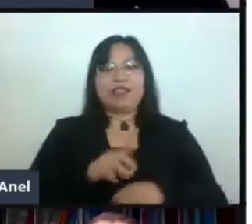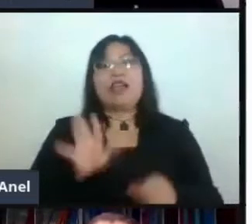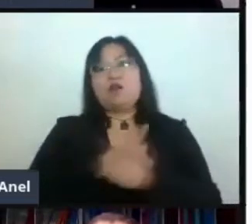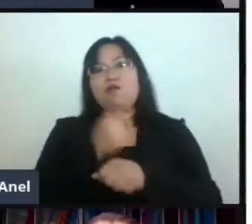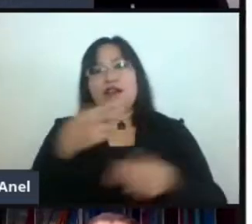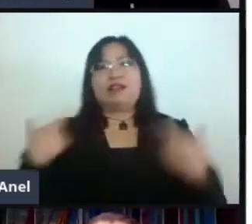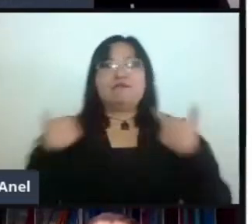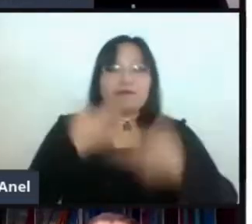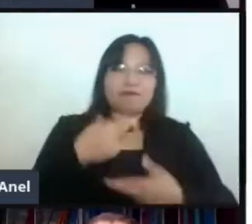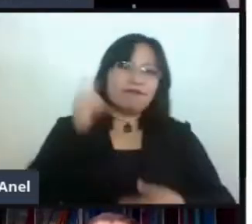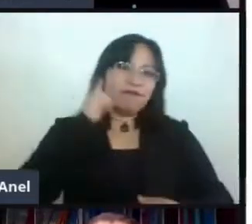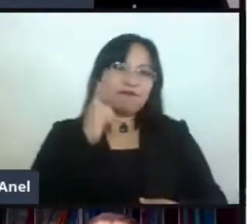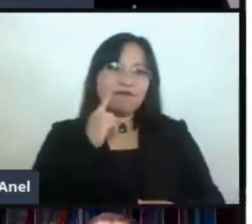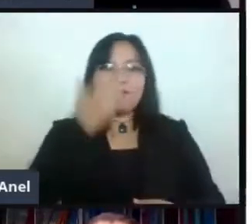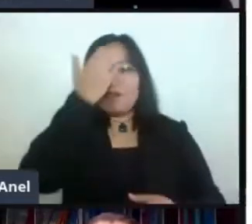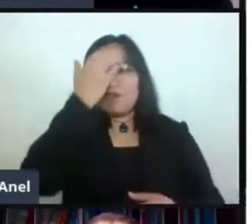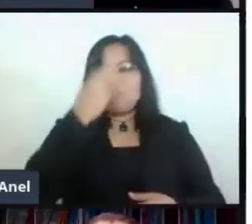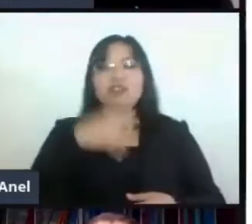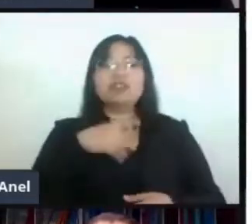Anel.